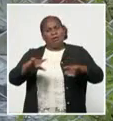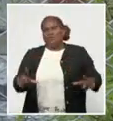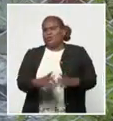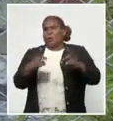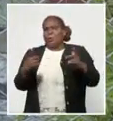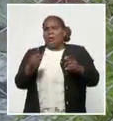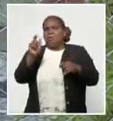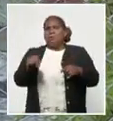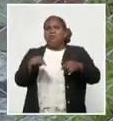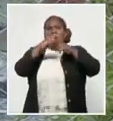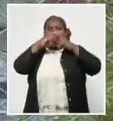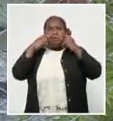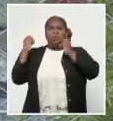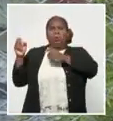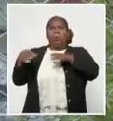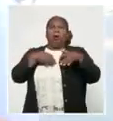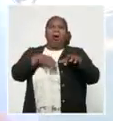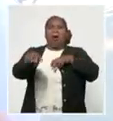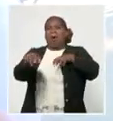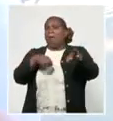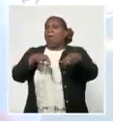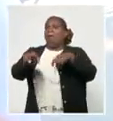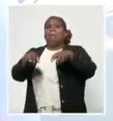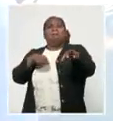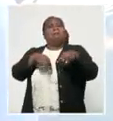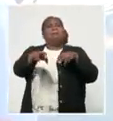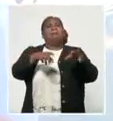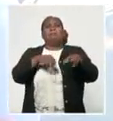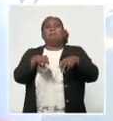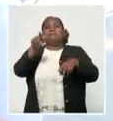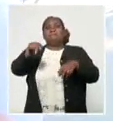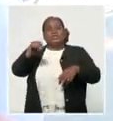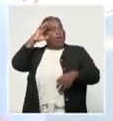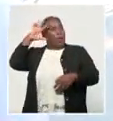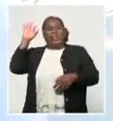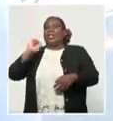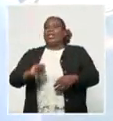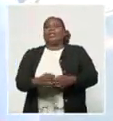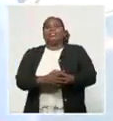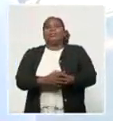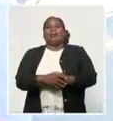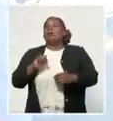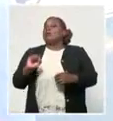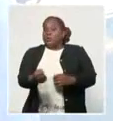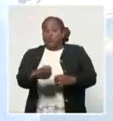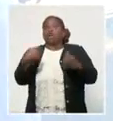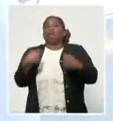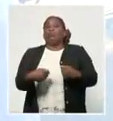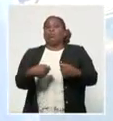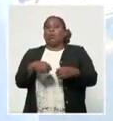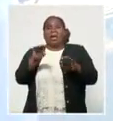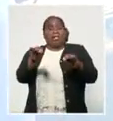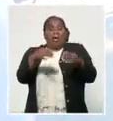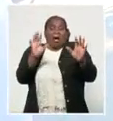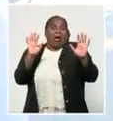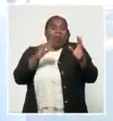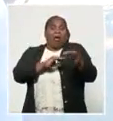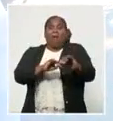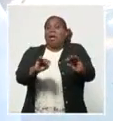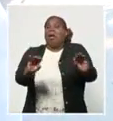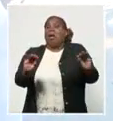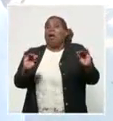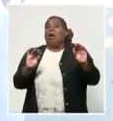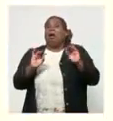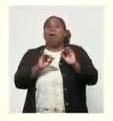sin nasobuco, millones de cosas. Porque la gente no entiende, entonces hay que ser duro y que digan lo que digan, no importa,